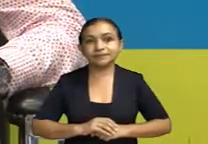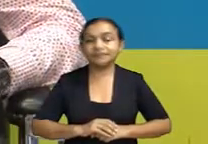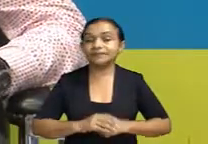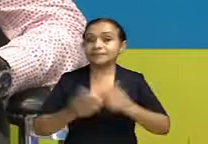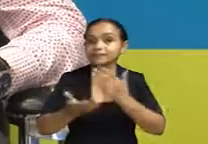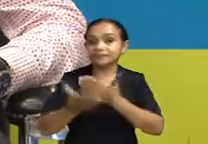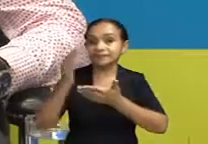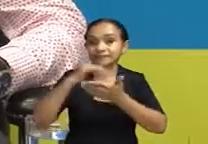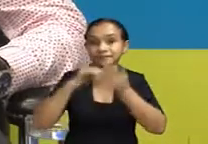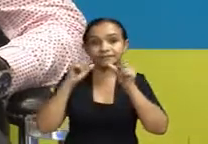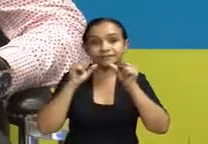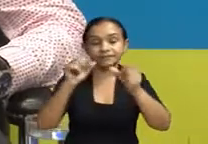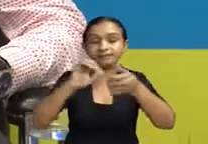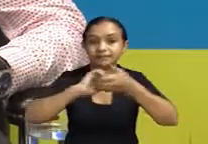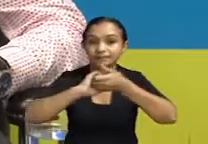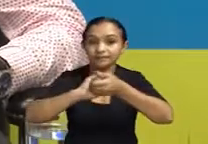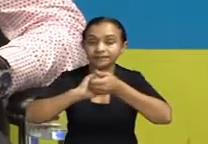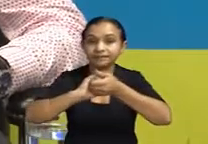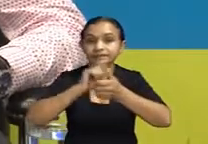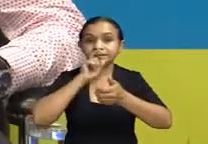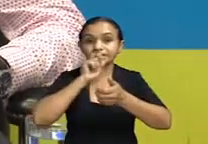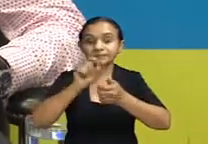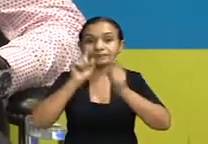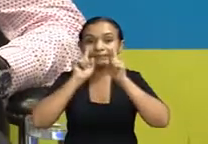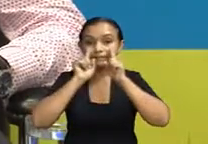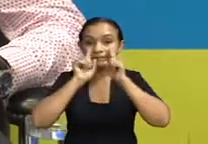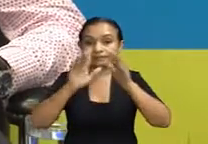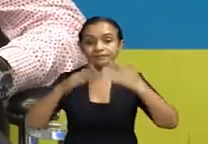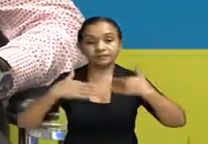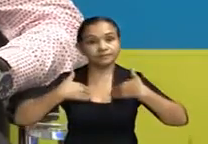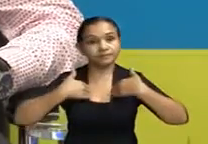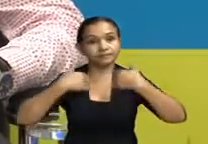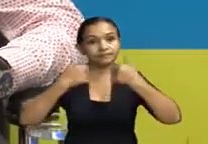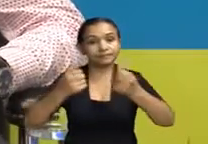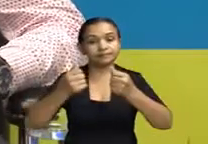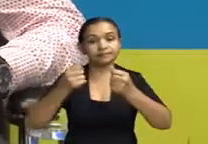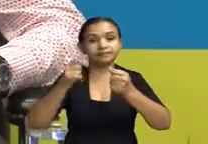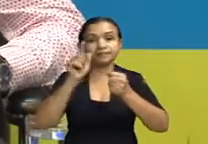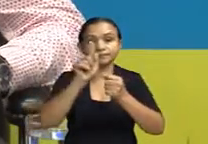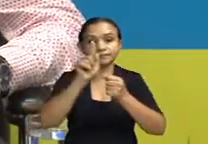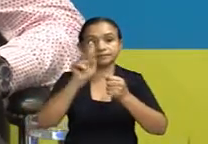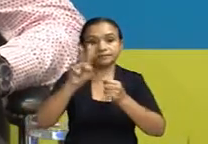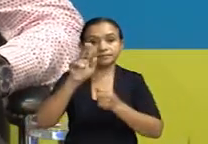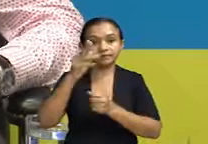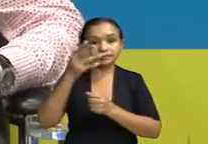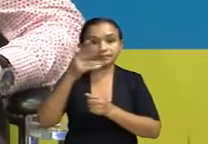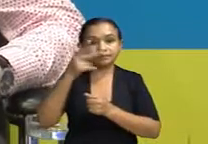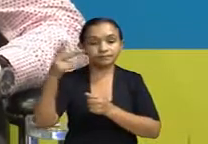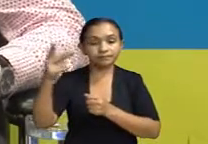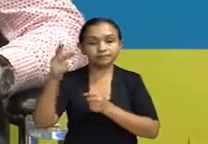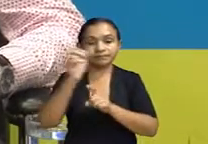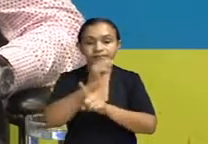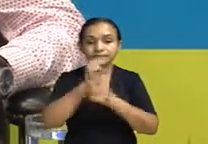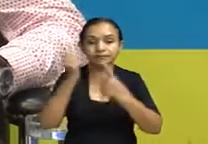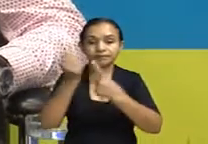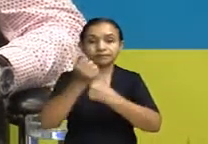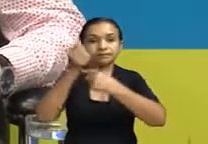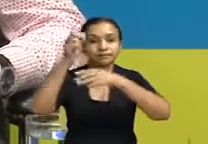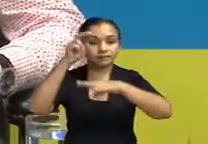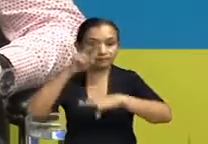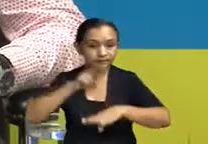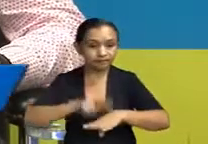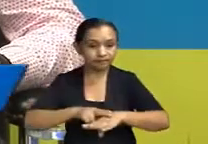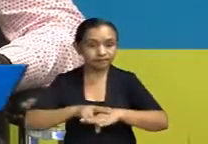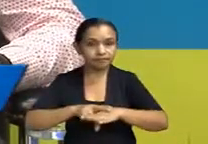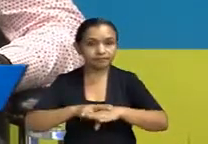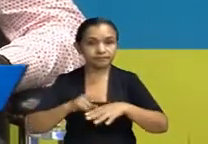Estamos de regreso, amigos televidentes, en su gustado programa Prevenir de Salud a través de la frecuencia del canal 98, el canal parlamentario, el canal